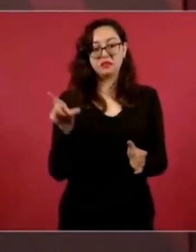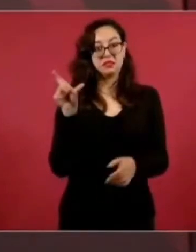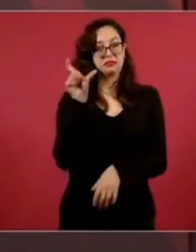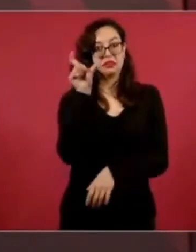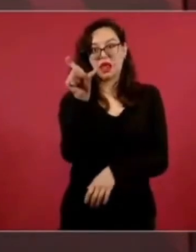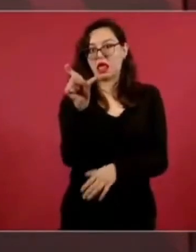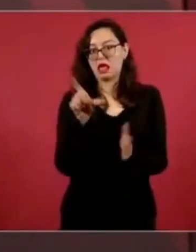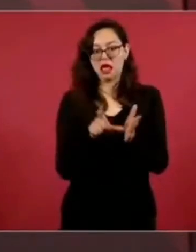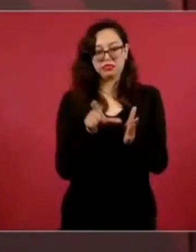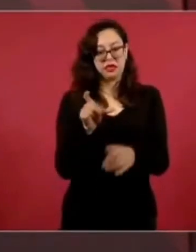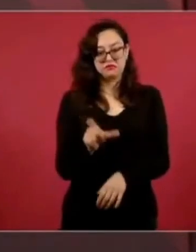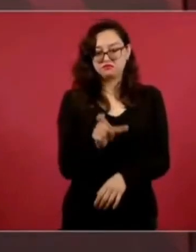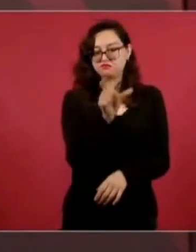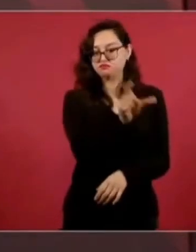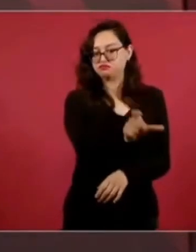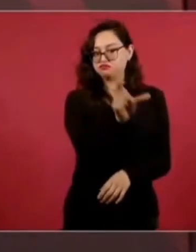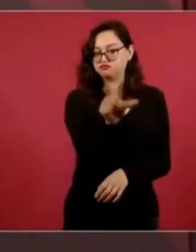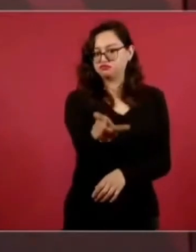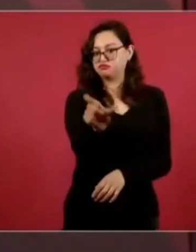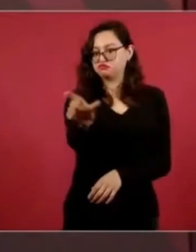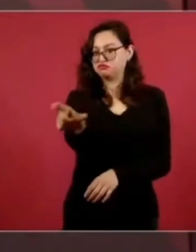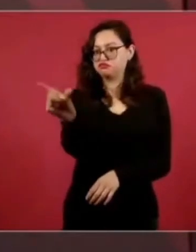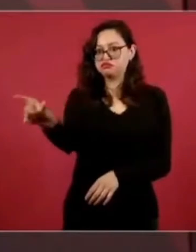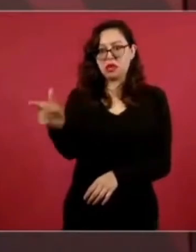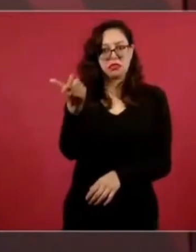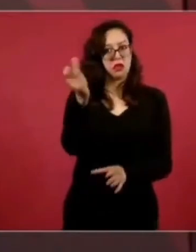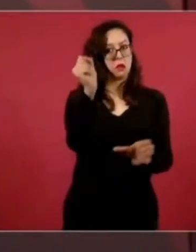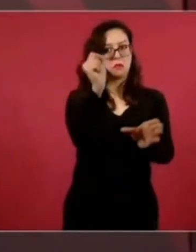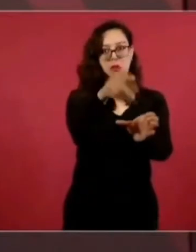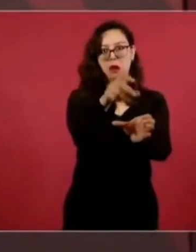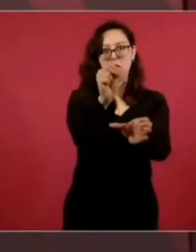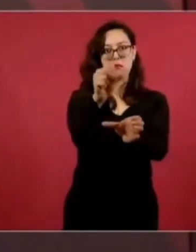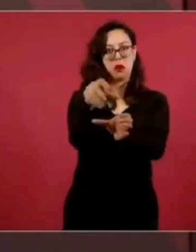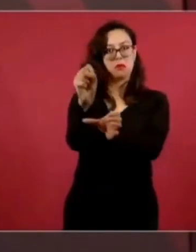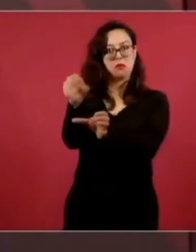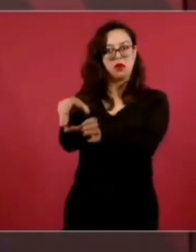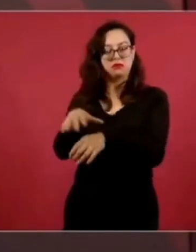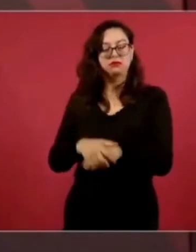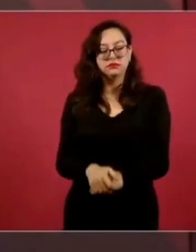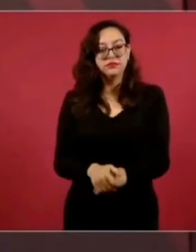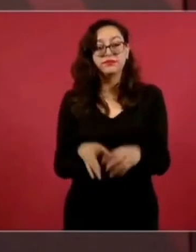Entonces el adulto mayor que recibe una pensión